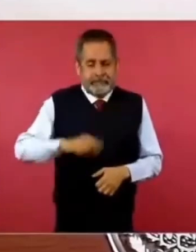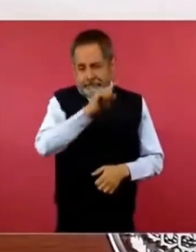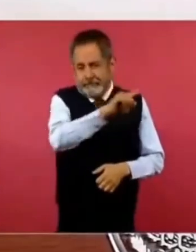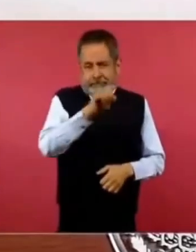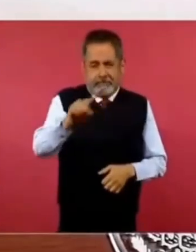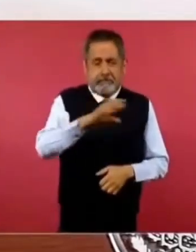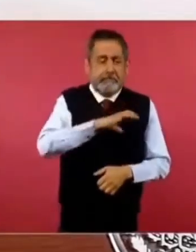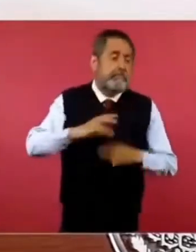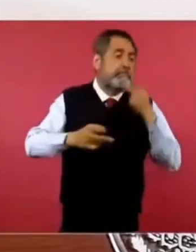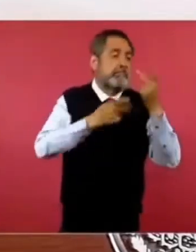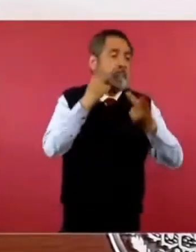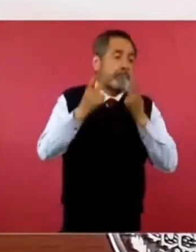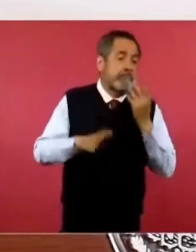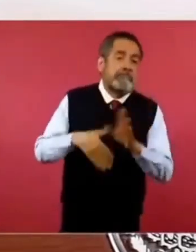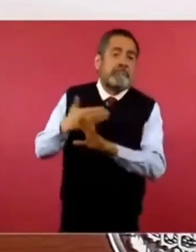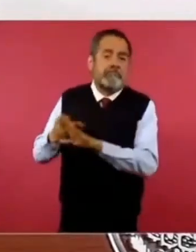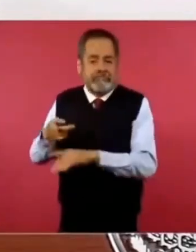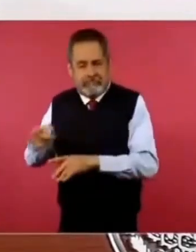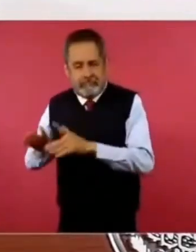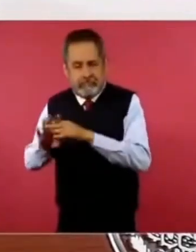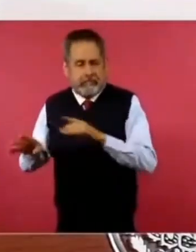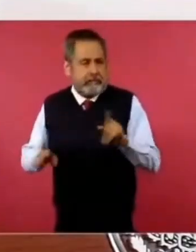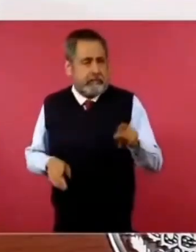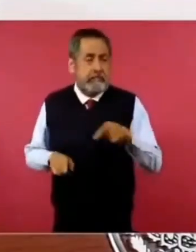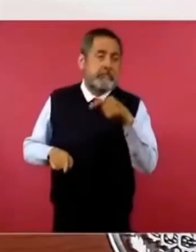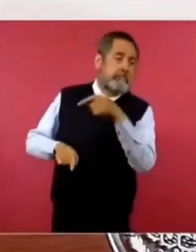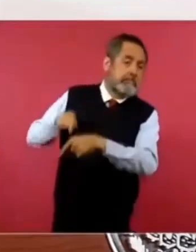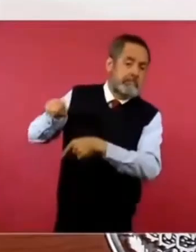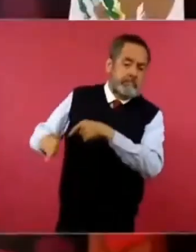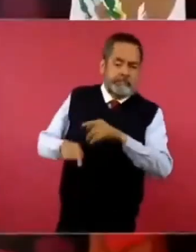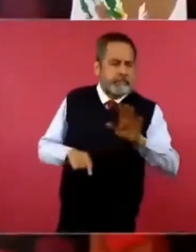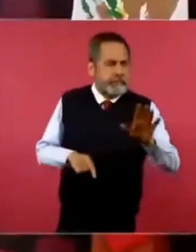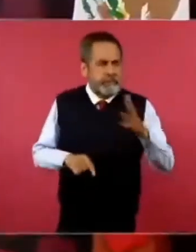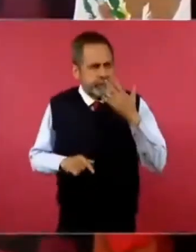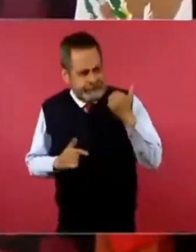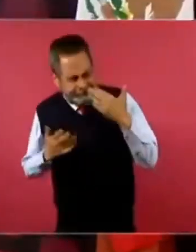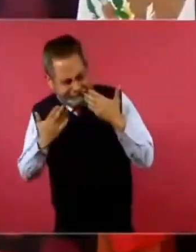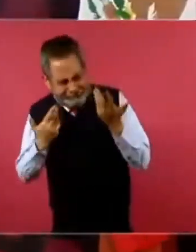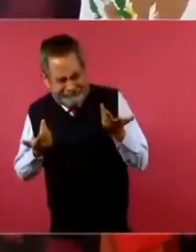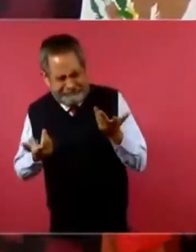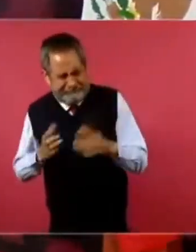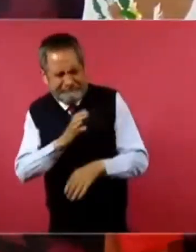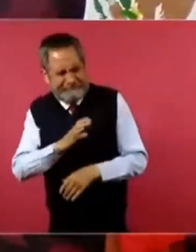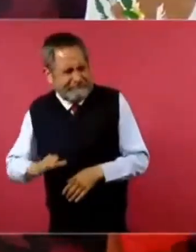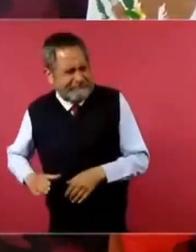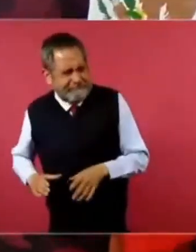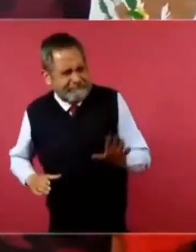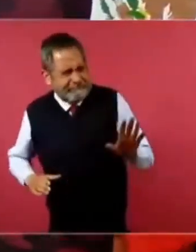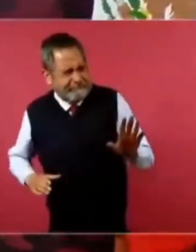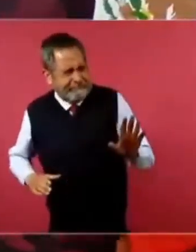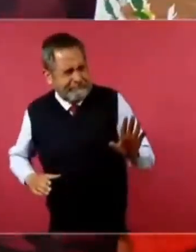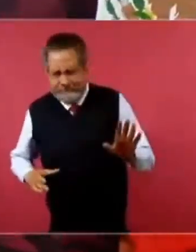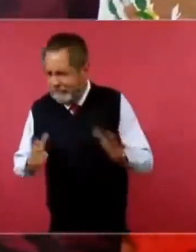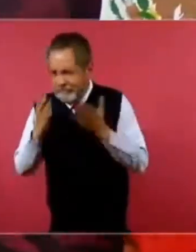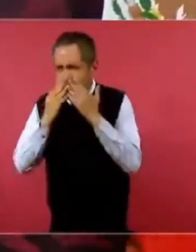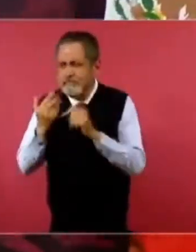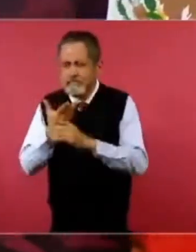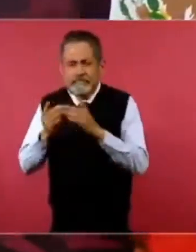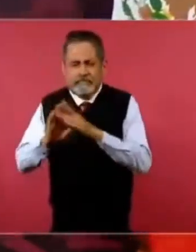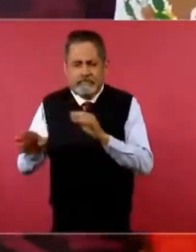los candidatos que están en campaña. hay otros